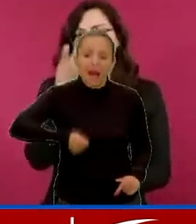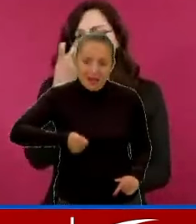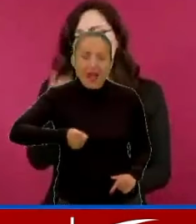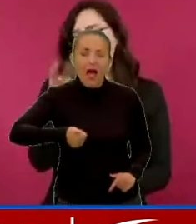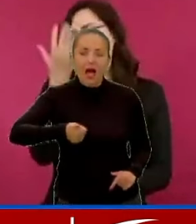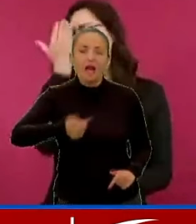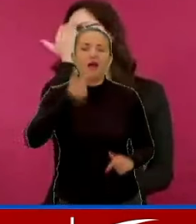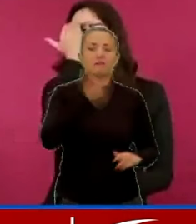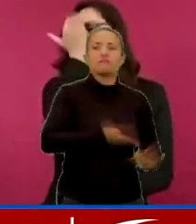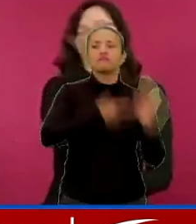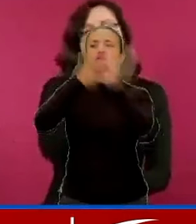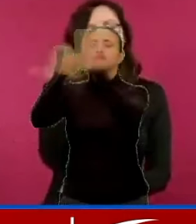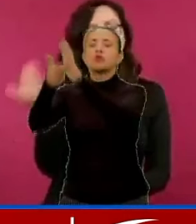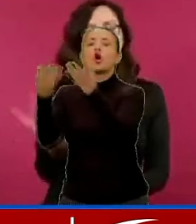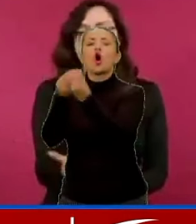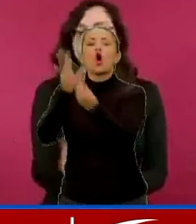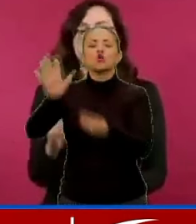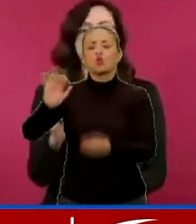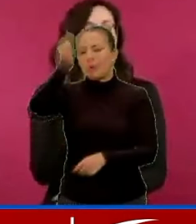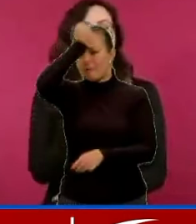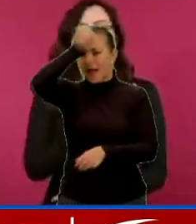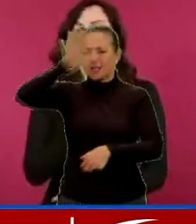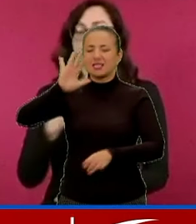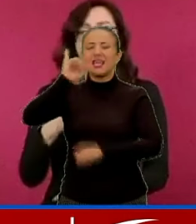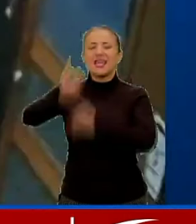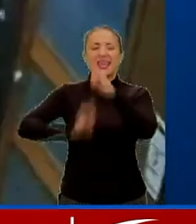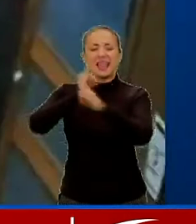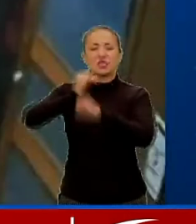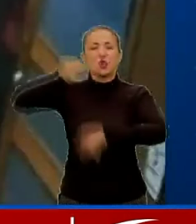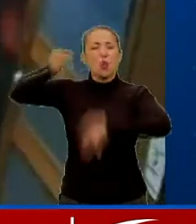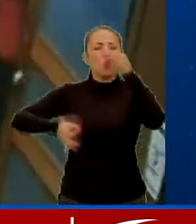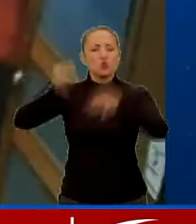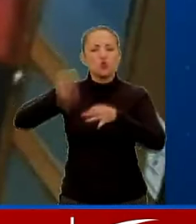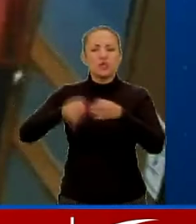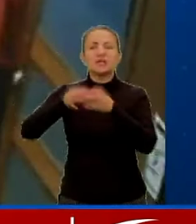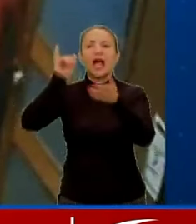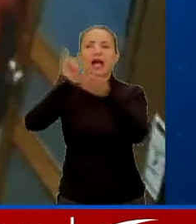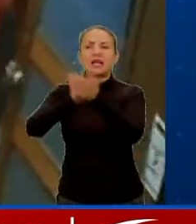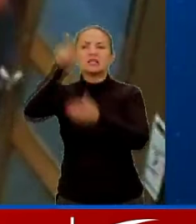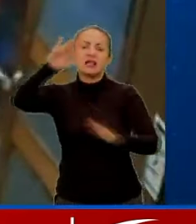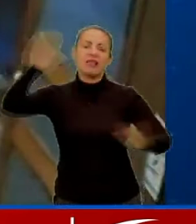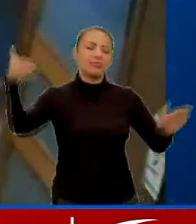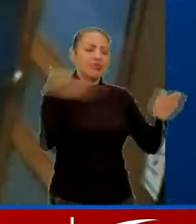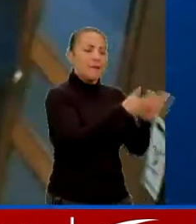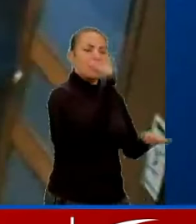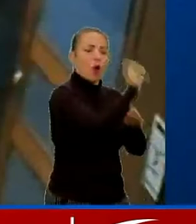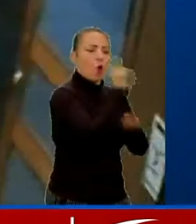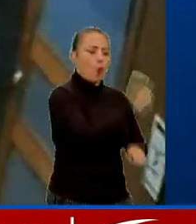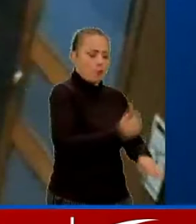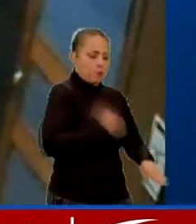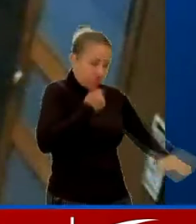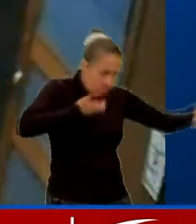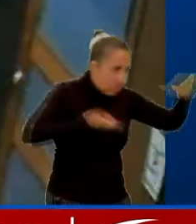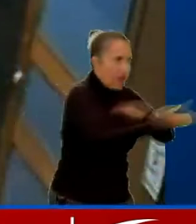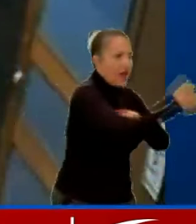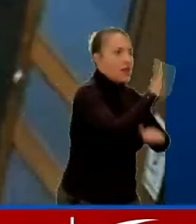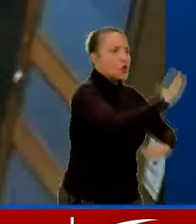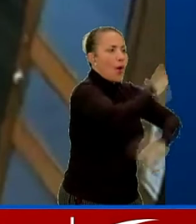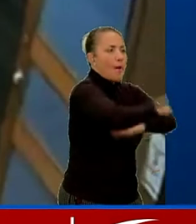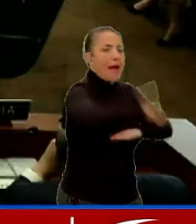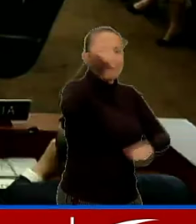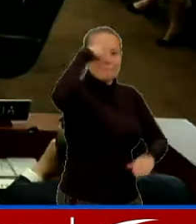ante la Corte Internacional de Justicia La anunciada demanda contra Ecuador por la incursión que fue condenada enérgicamente